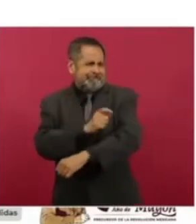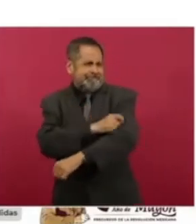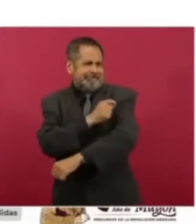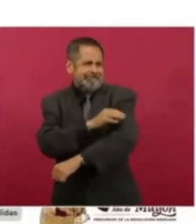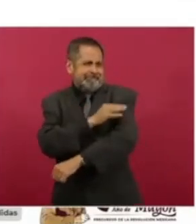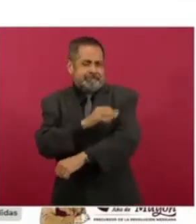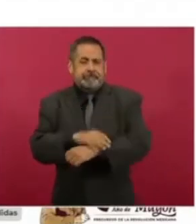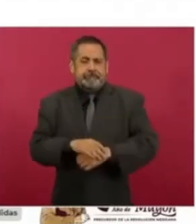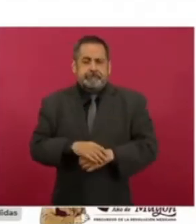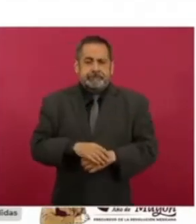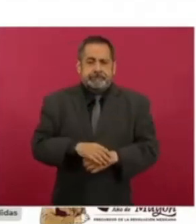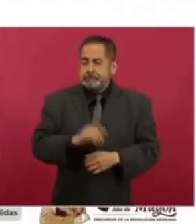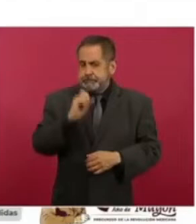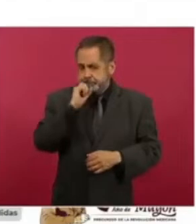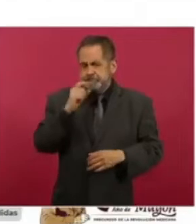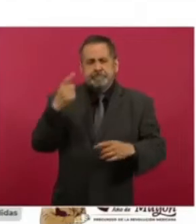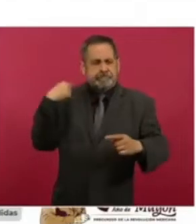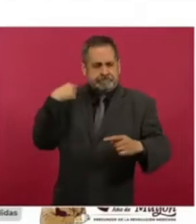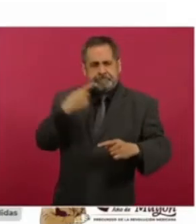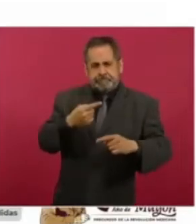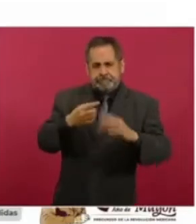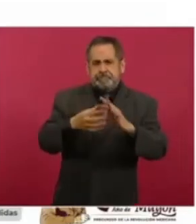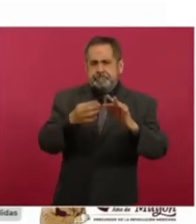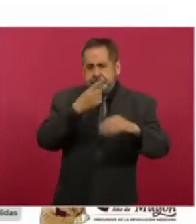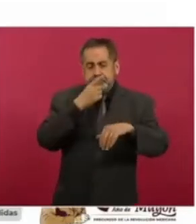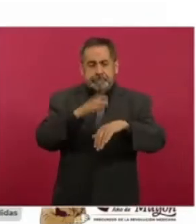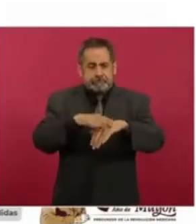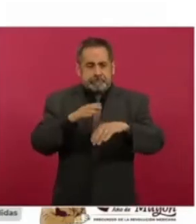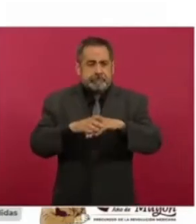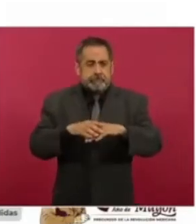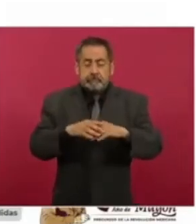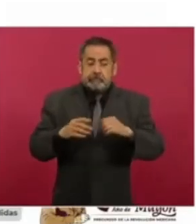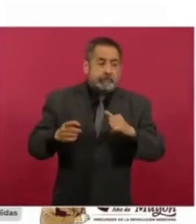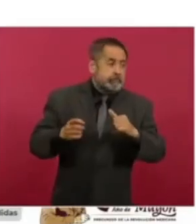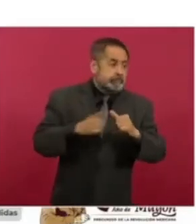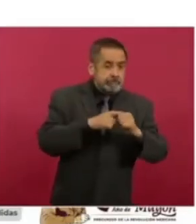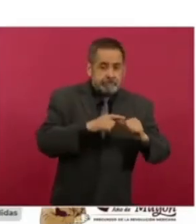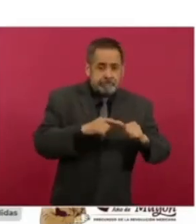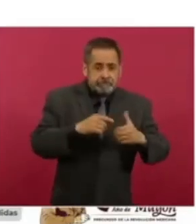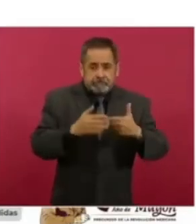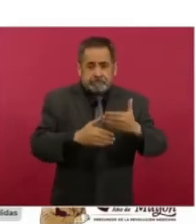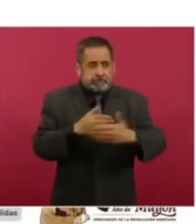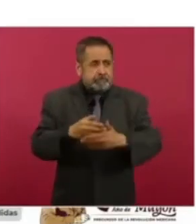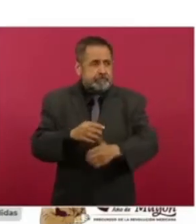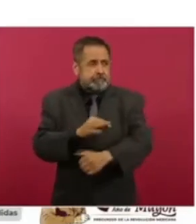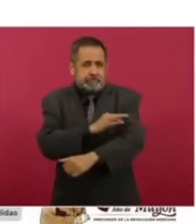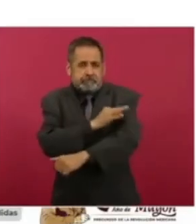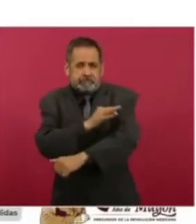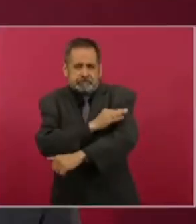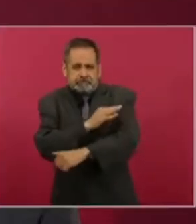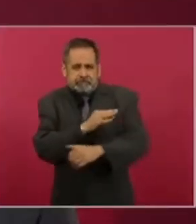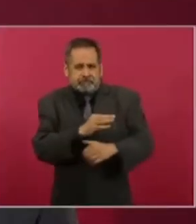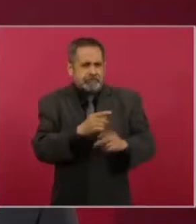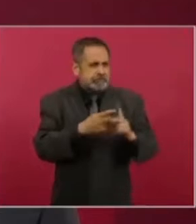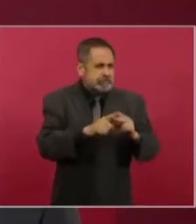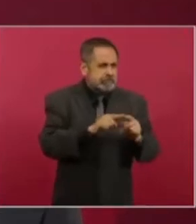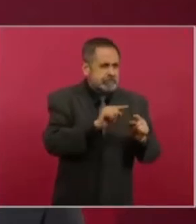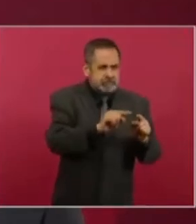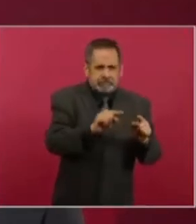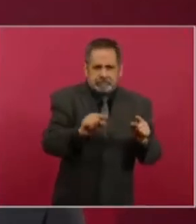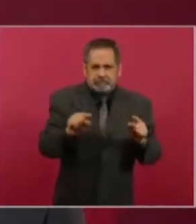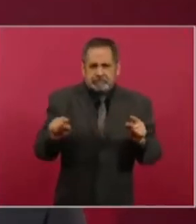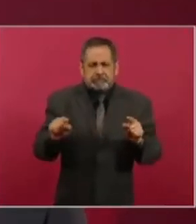hace varias semanas, la aplicación de esquemas primarios ya no avanza más que muy pocos centenares